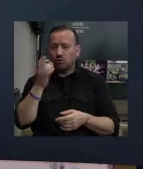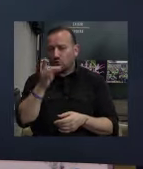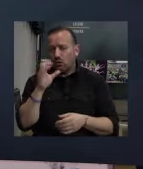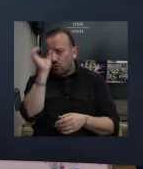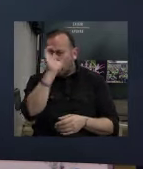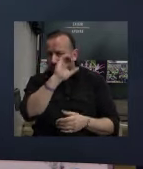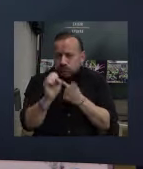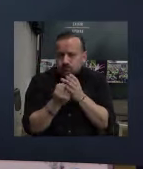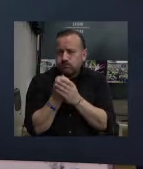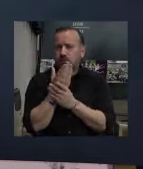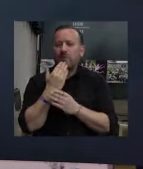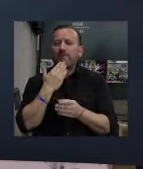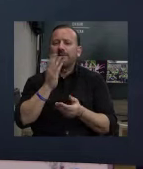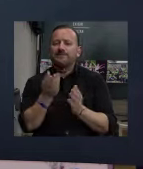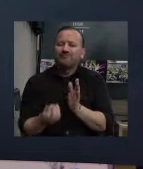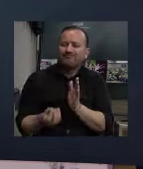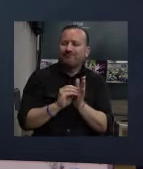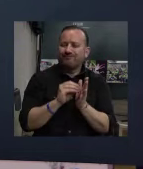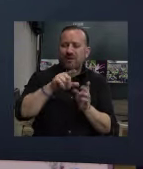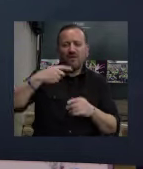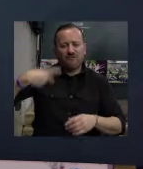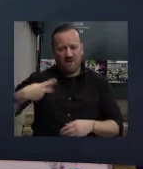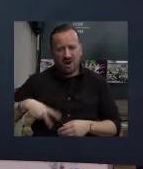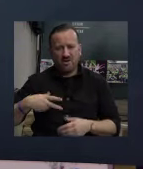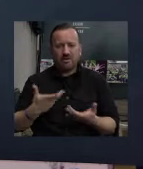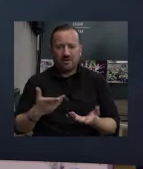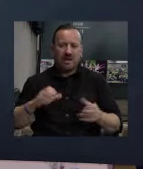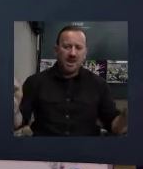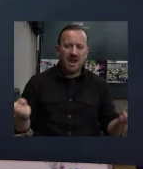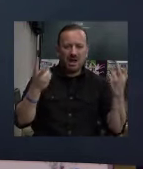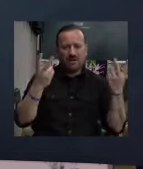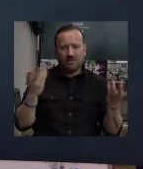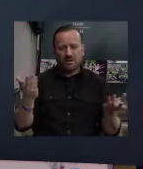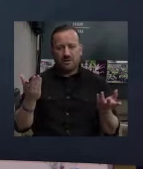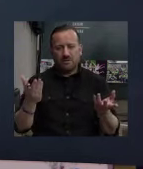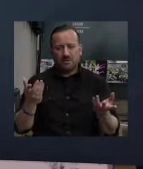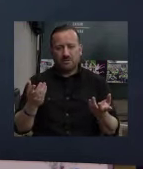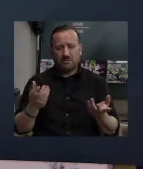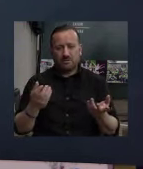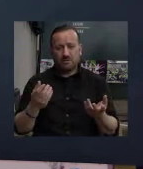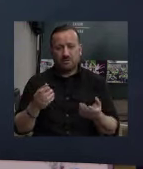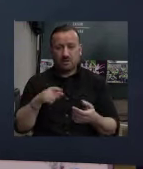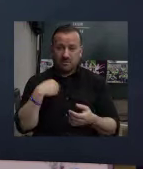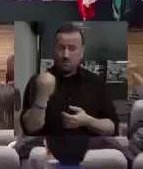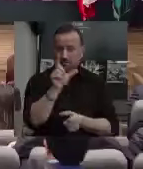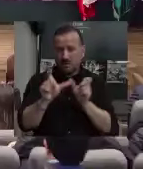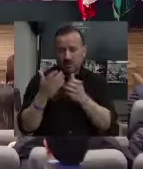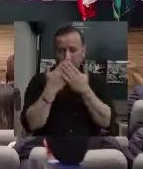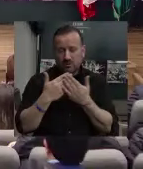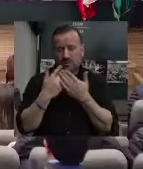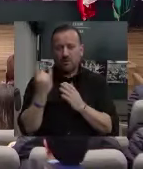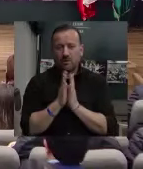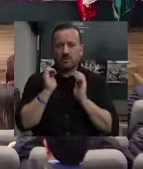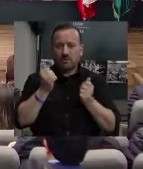hecho de hacerlo sino también agregar este valor tangible en la vida de nuestras de nuestras y nuestros estudiantes y también